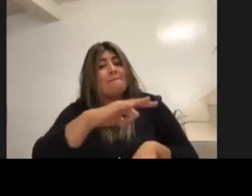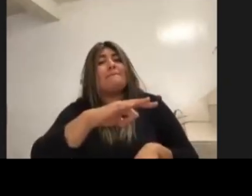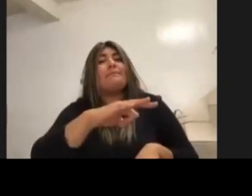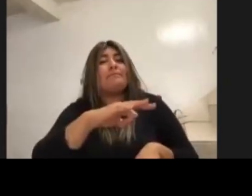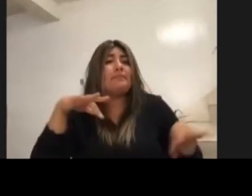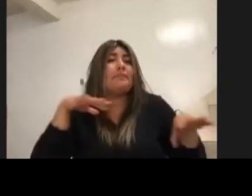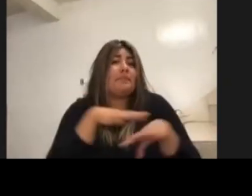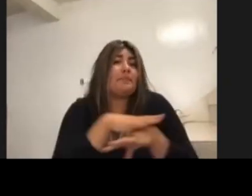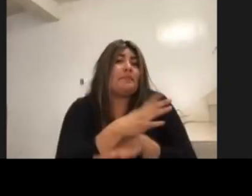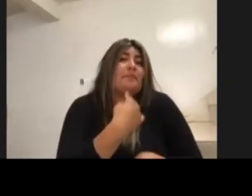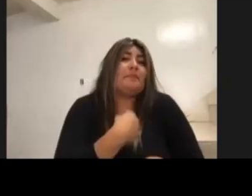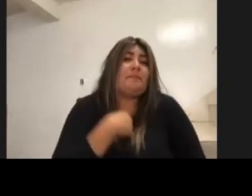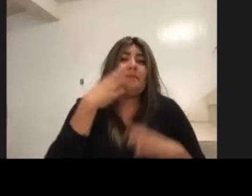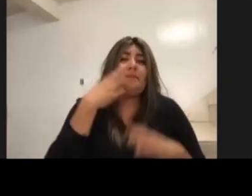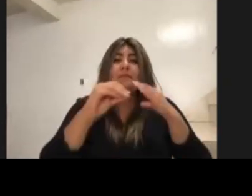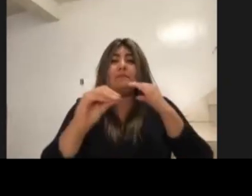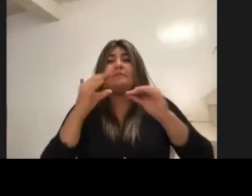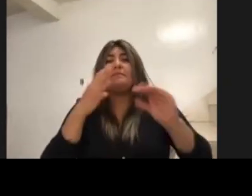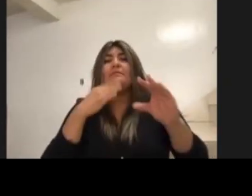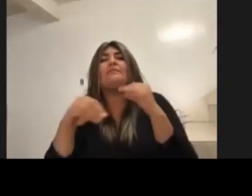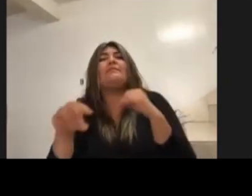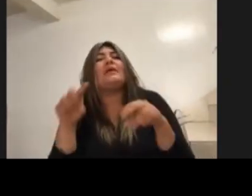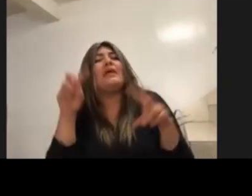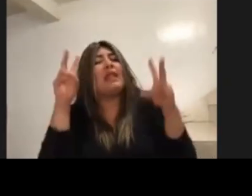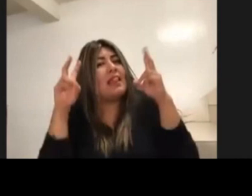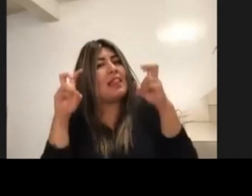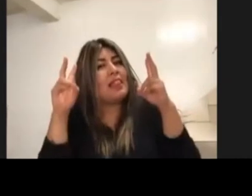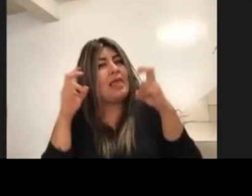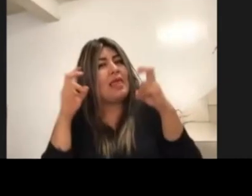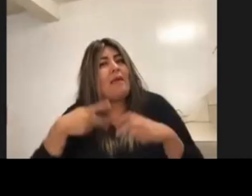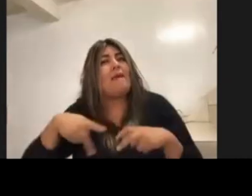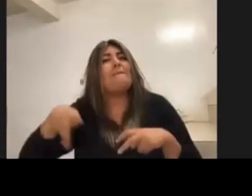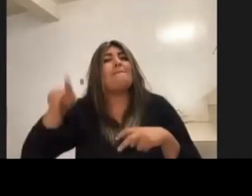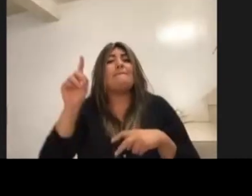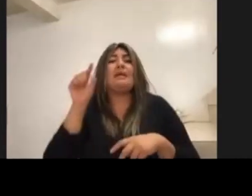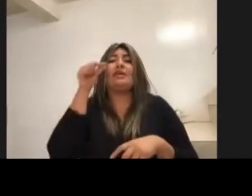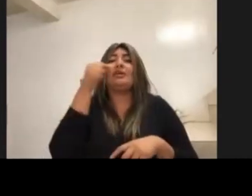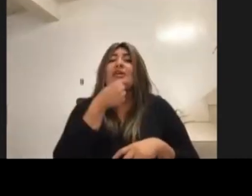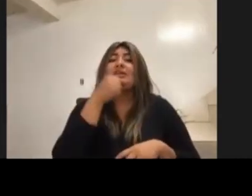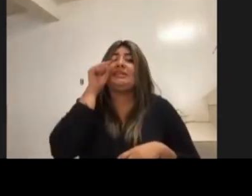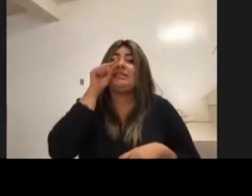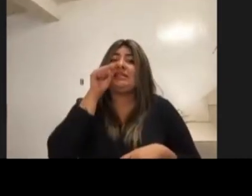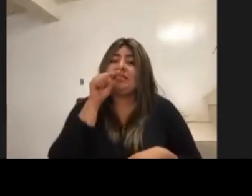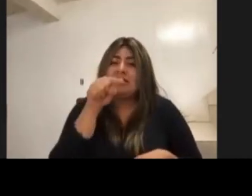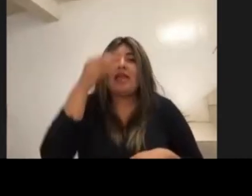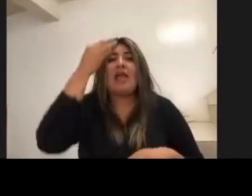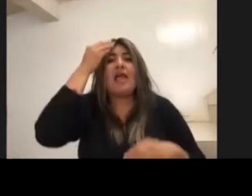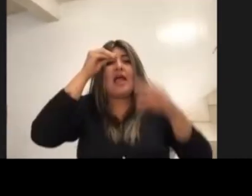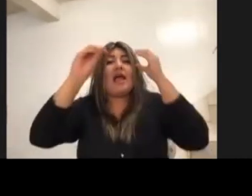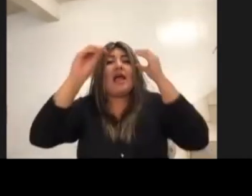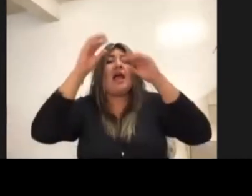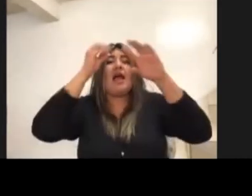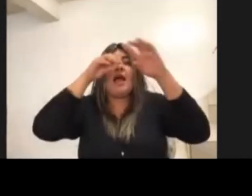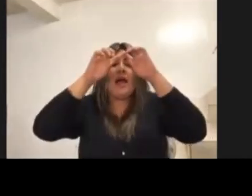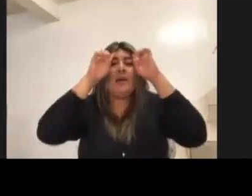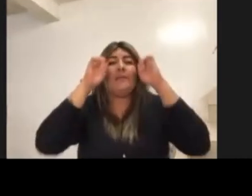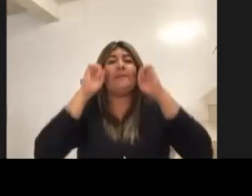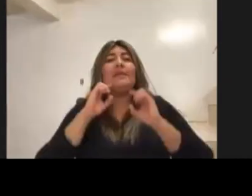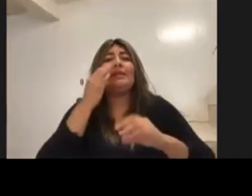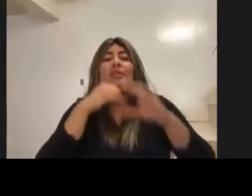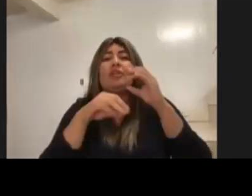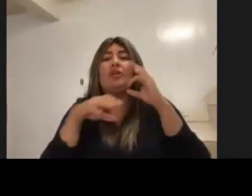sobre lo que son los eclipses, pero con que este niño me haya aprendido estos elementos